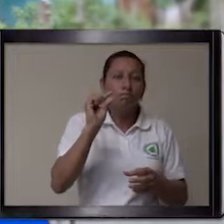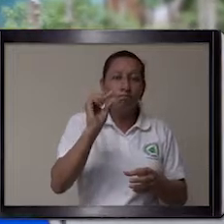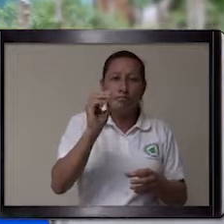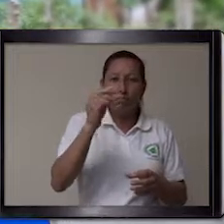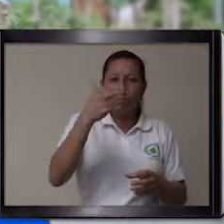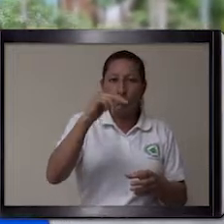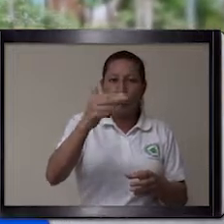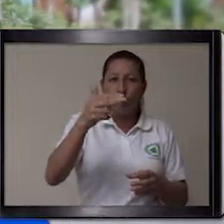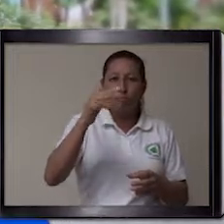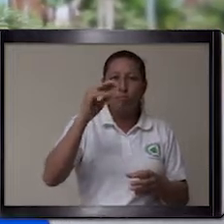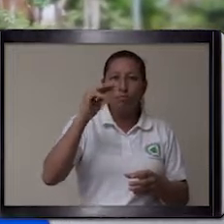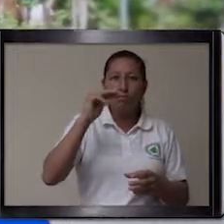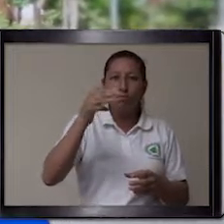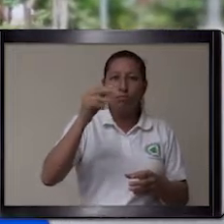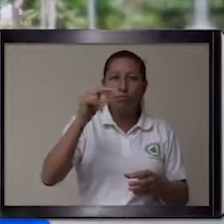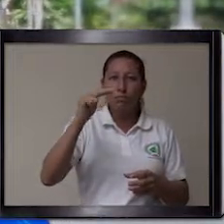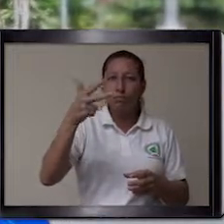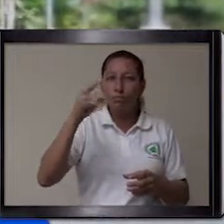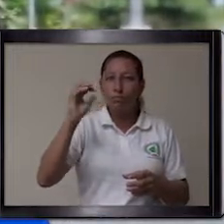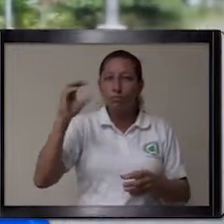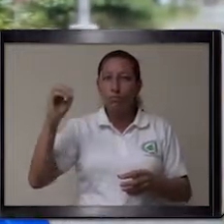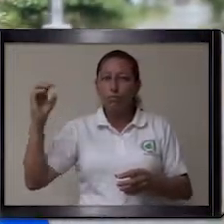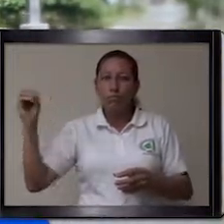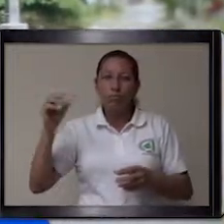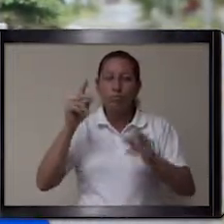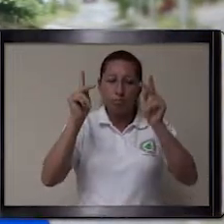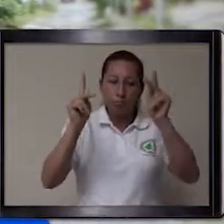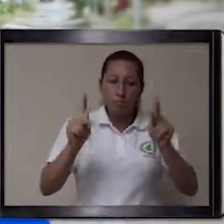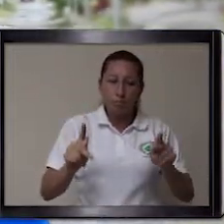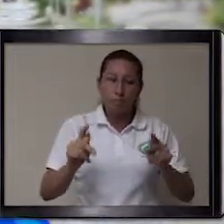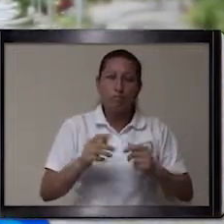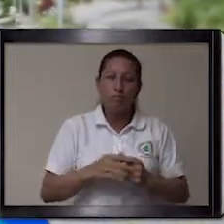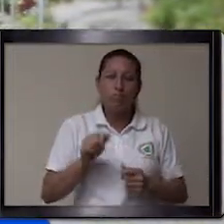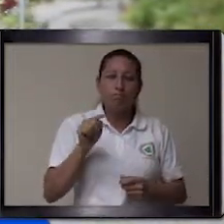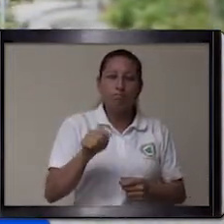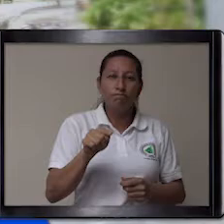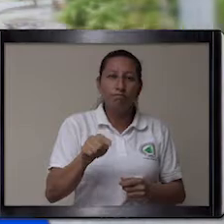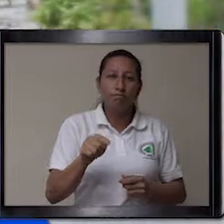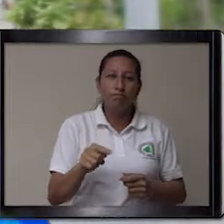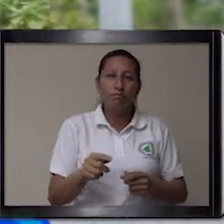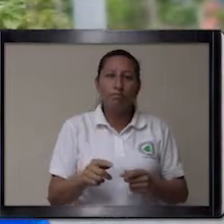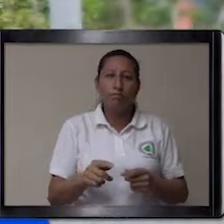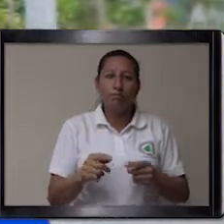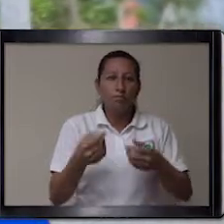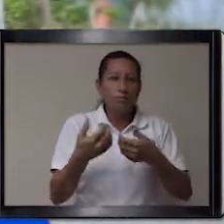personas. También está expuesta a estos tipos de